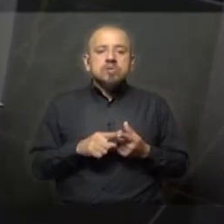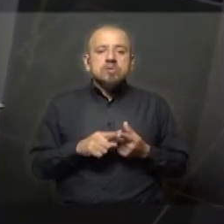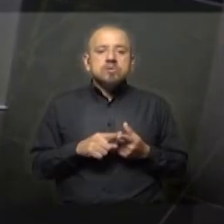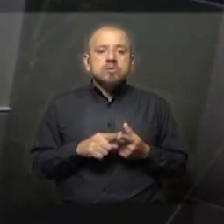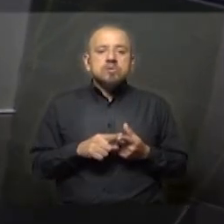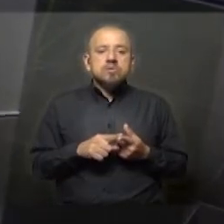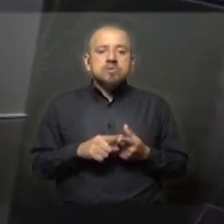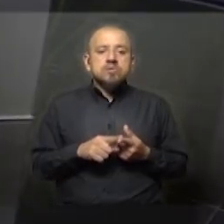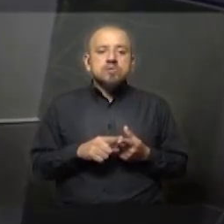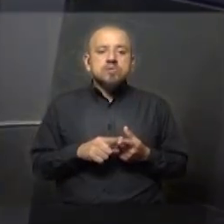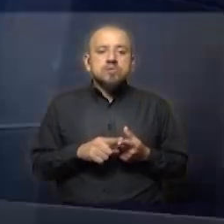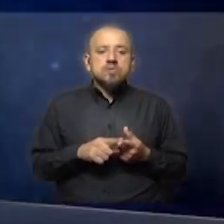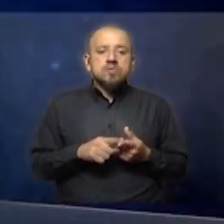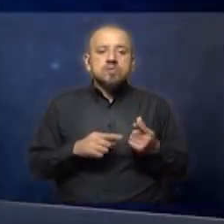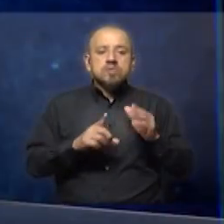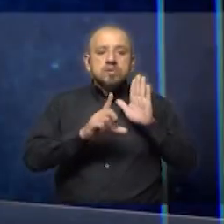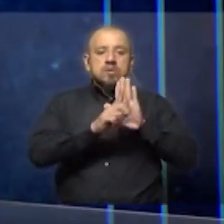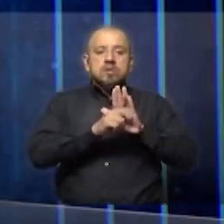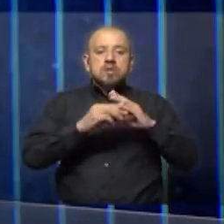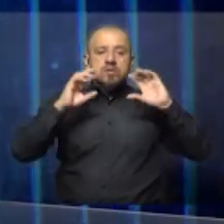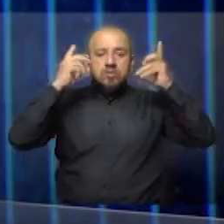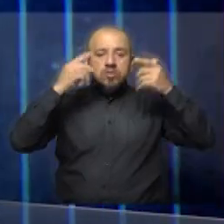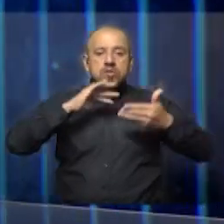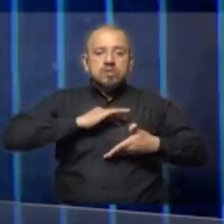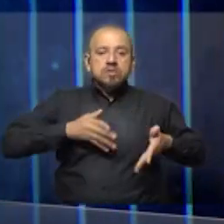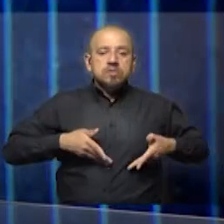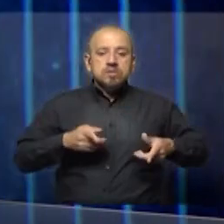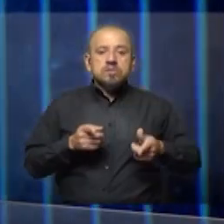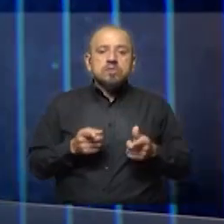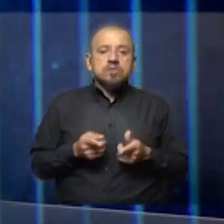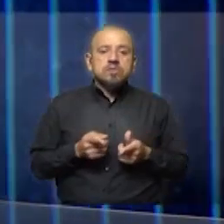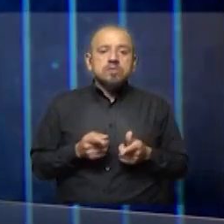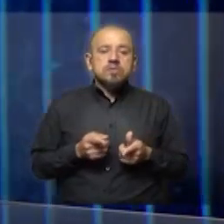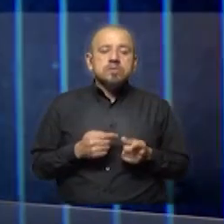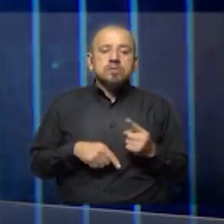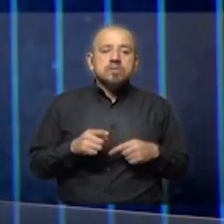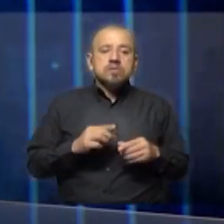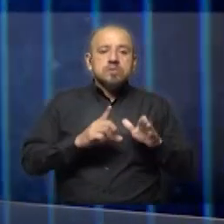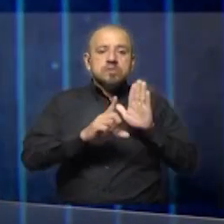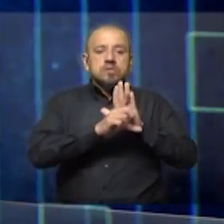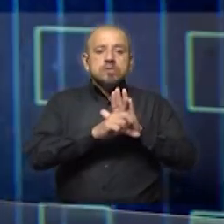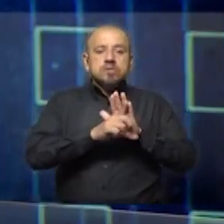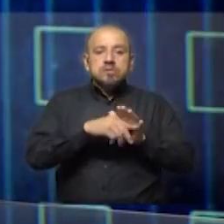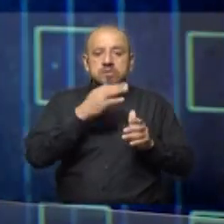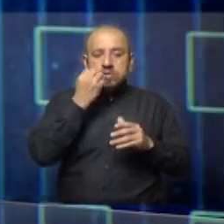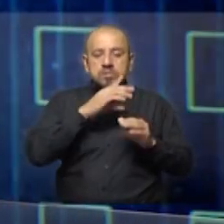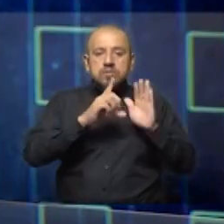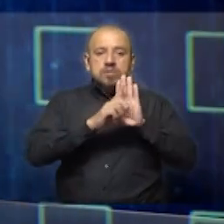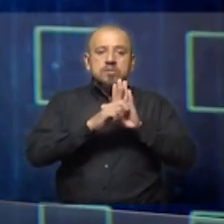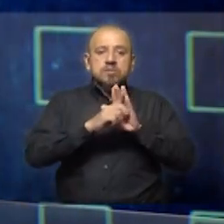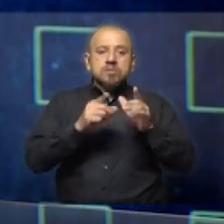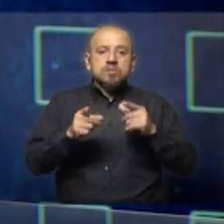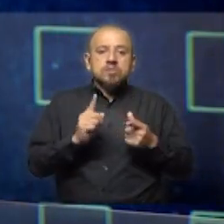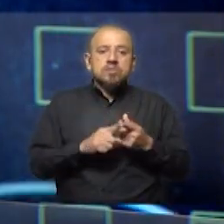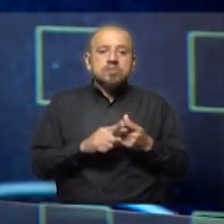sí Bueno la ley de violencia basada en género es una ley que es la mejor ley que podemos tener